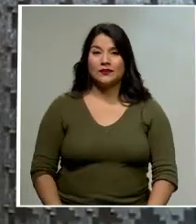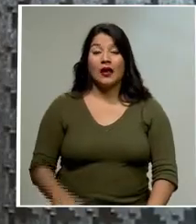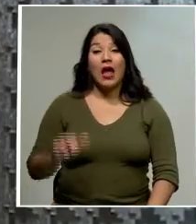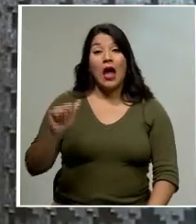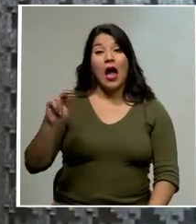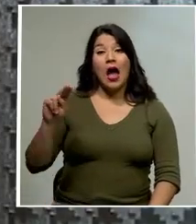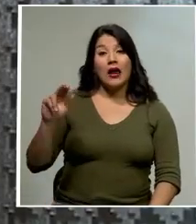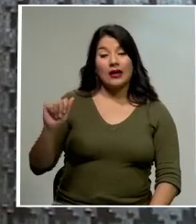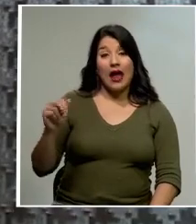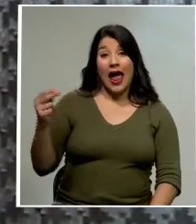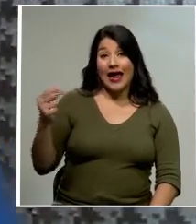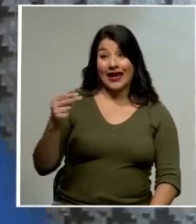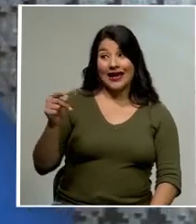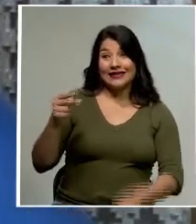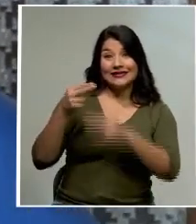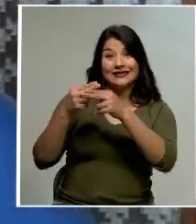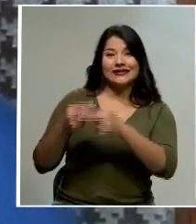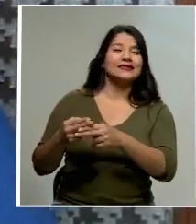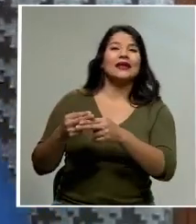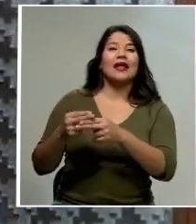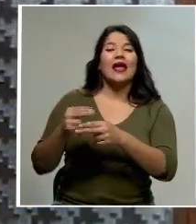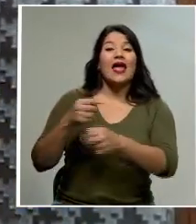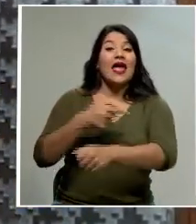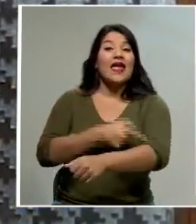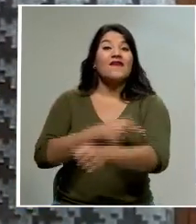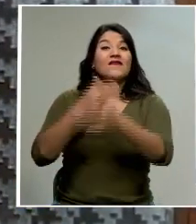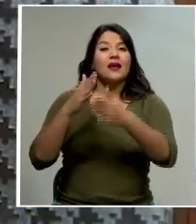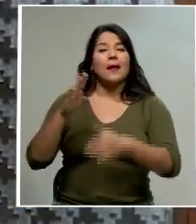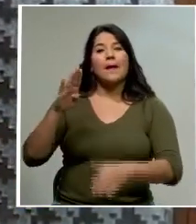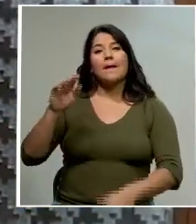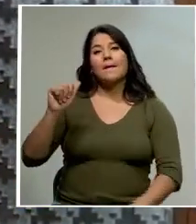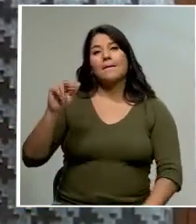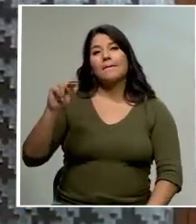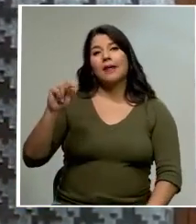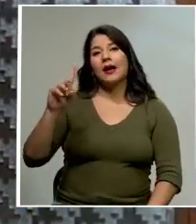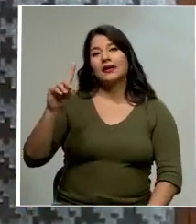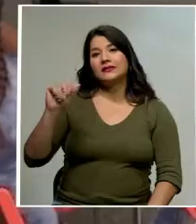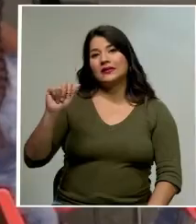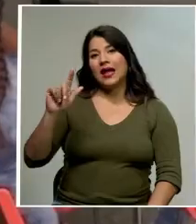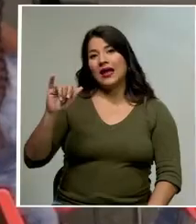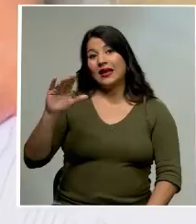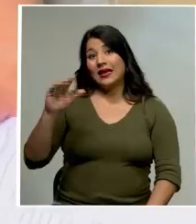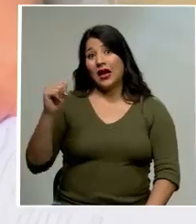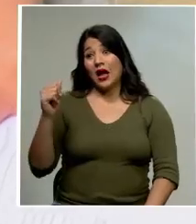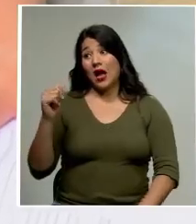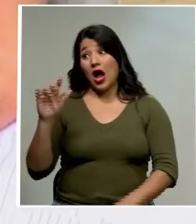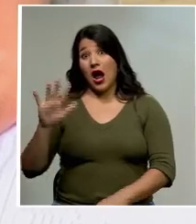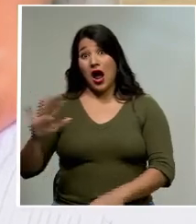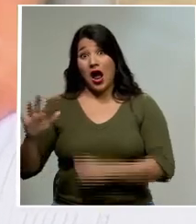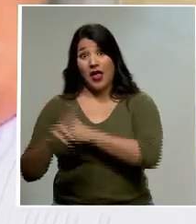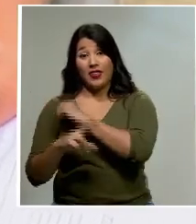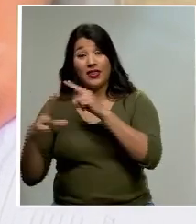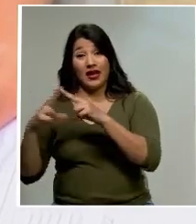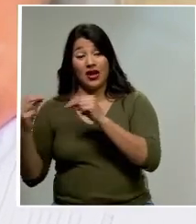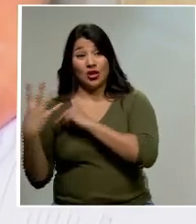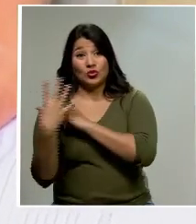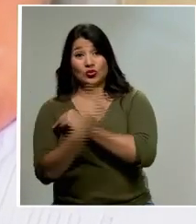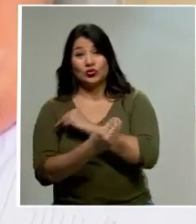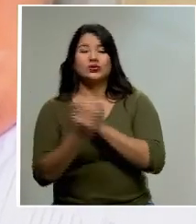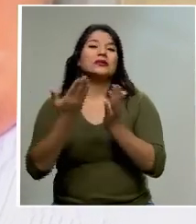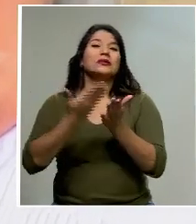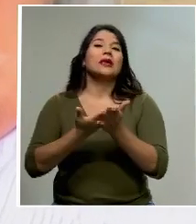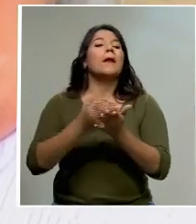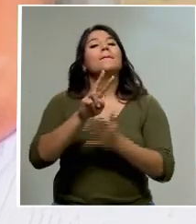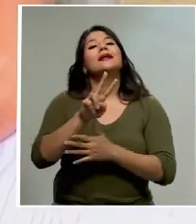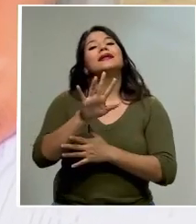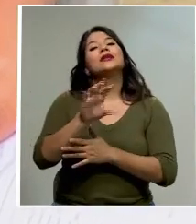Ana Hernández, más conocida como la enfermera vandálica, huyó de su país y llegó a Costa Rica el 25 de octubre del 2018.